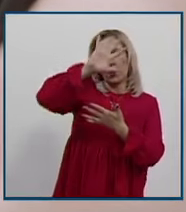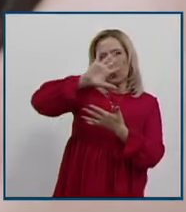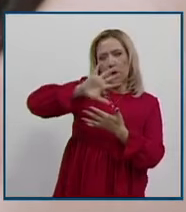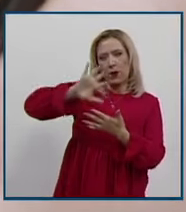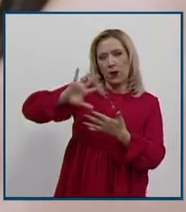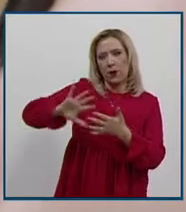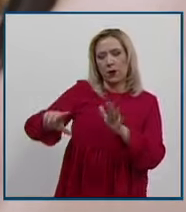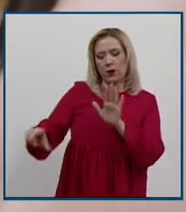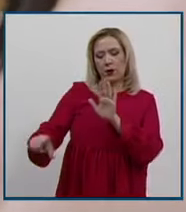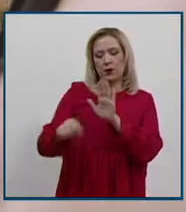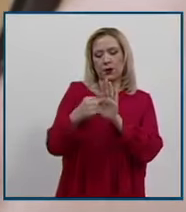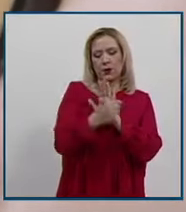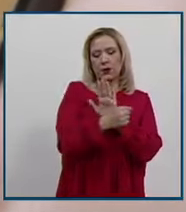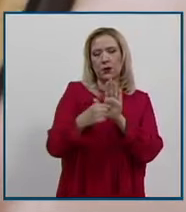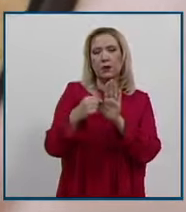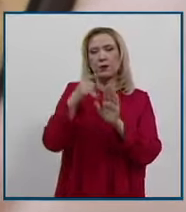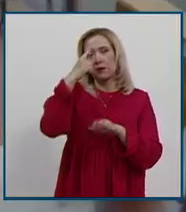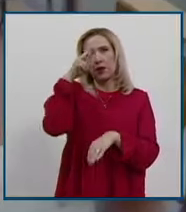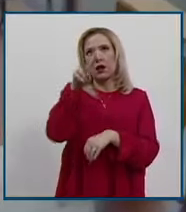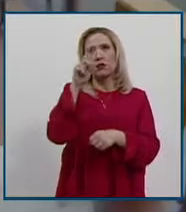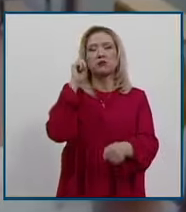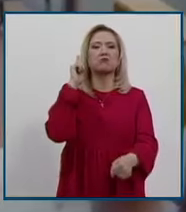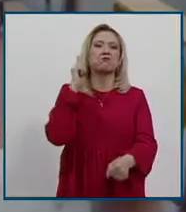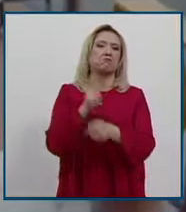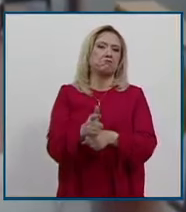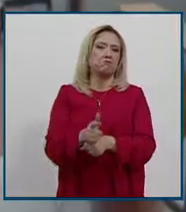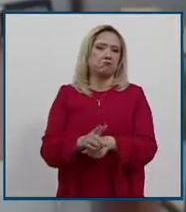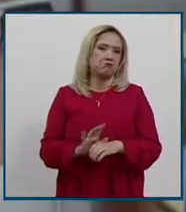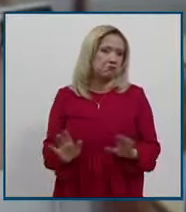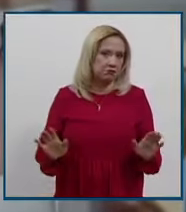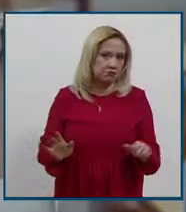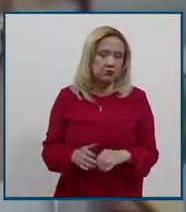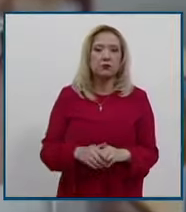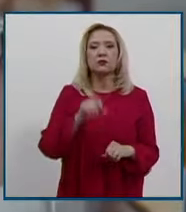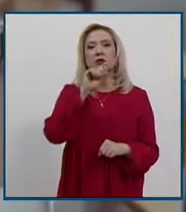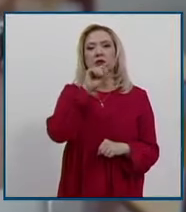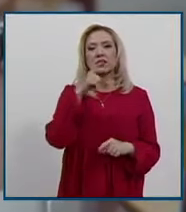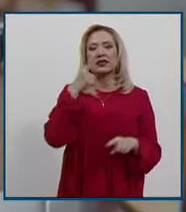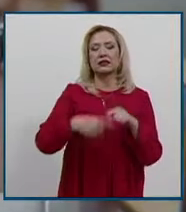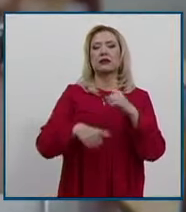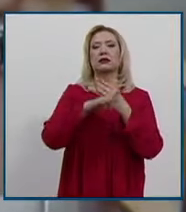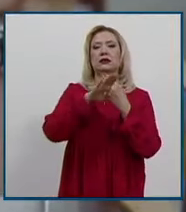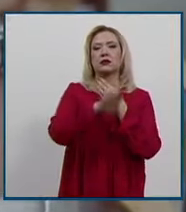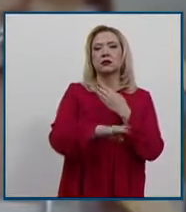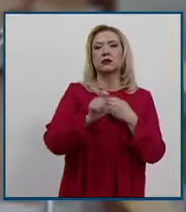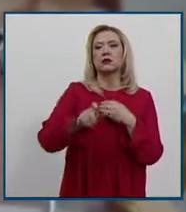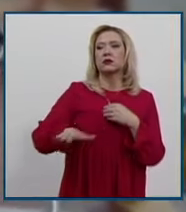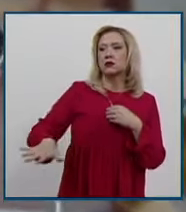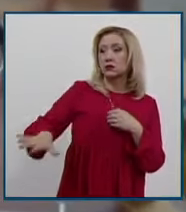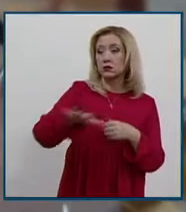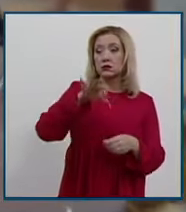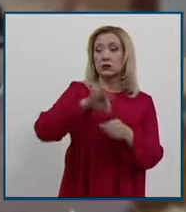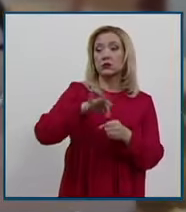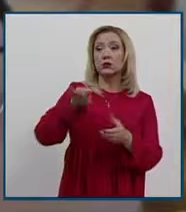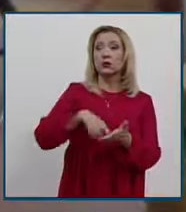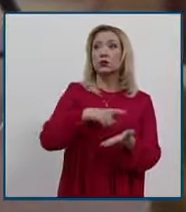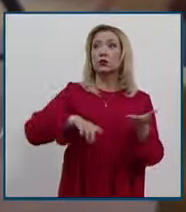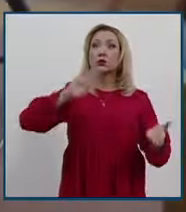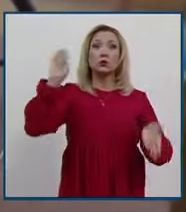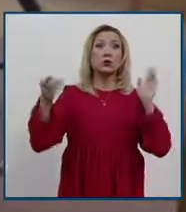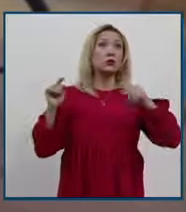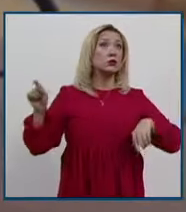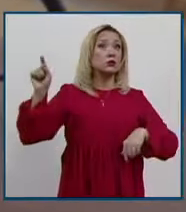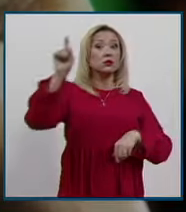incrustados para que sea identificable con ello también se pretende evitar en un contexto de elecciones en el mundo que la